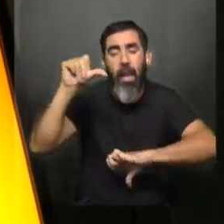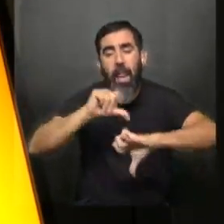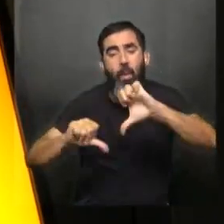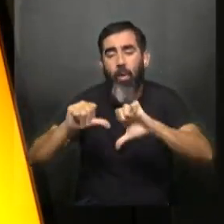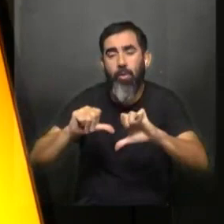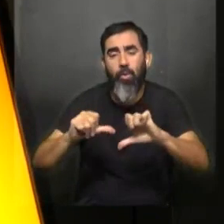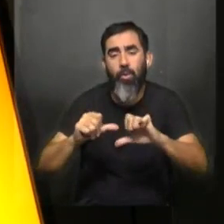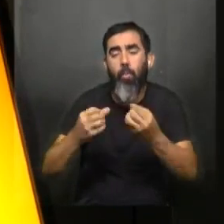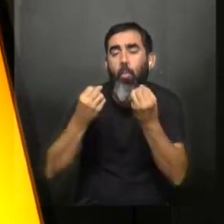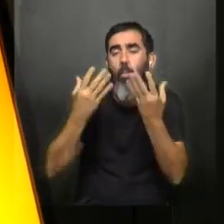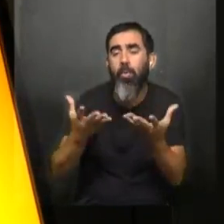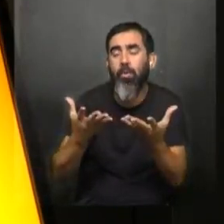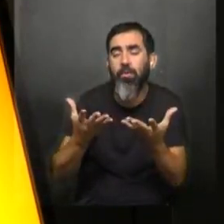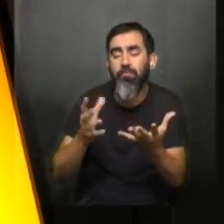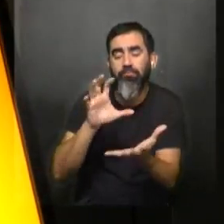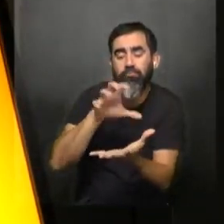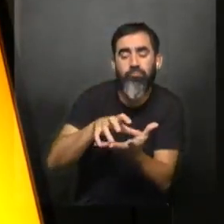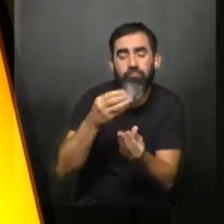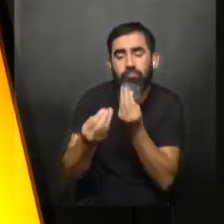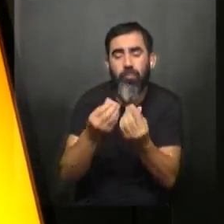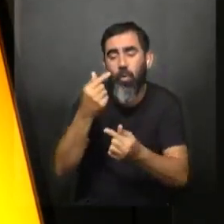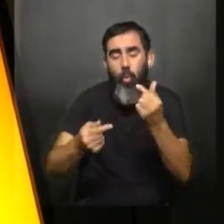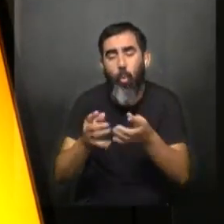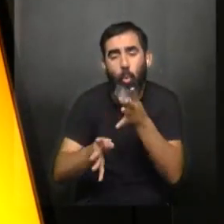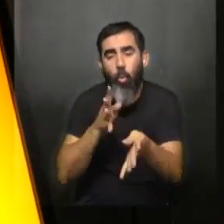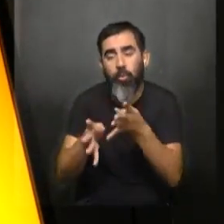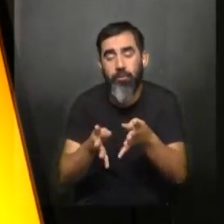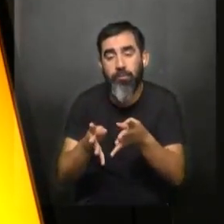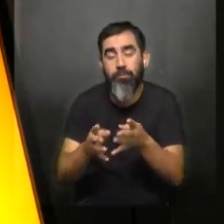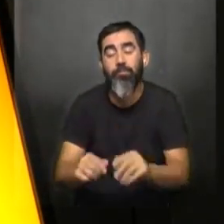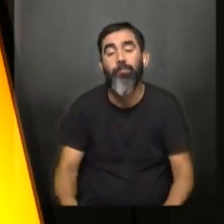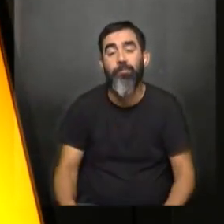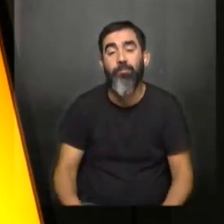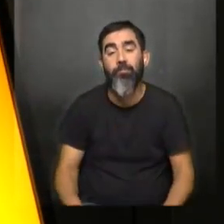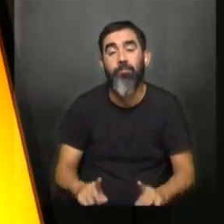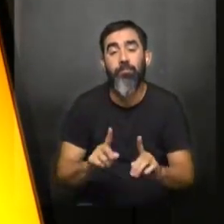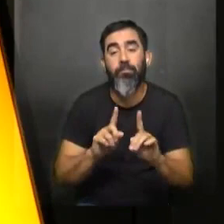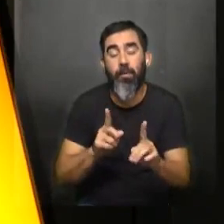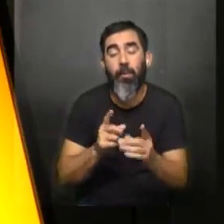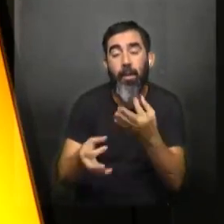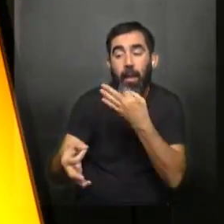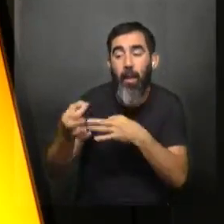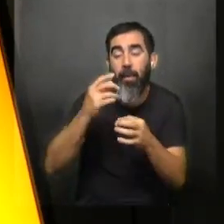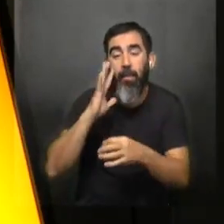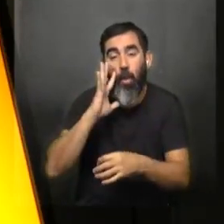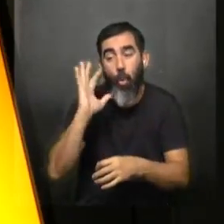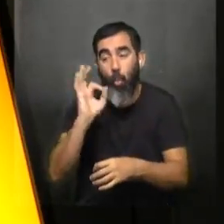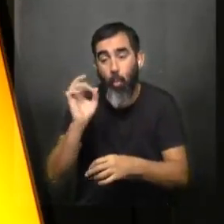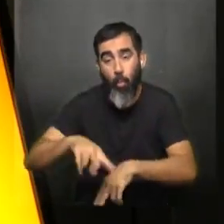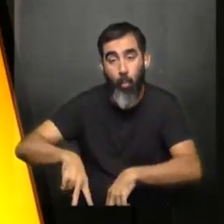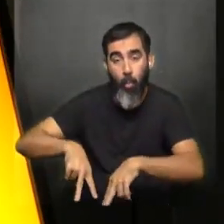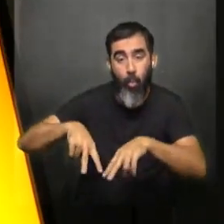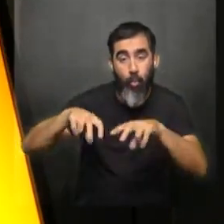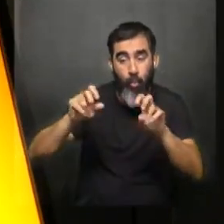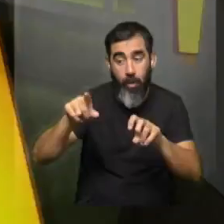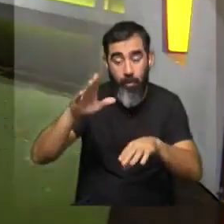qué construyeron, qué instalaciones tiene. Y bueno, y Mauro nos hablaba también de las oportunidades que se abrían de investigación en aquel